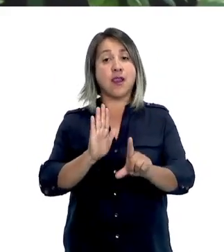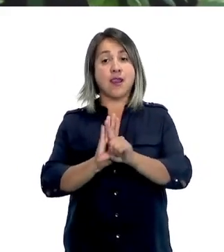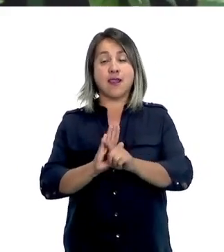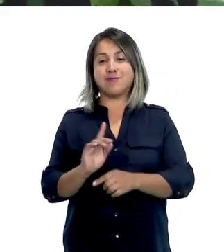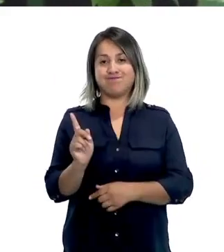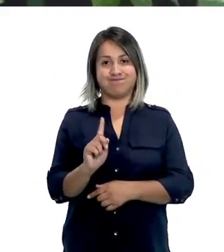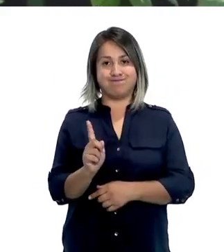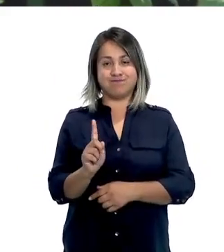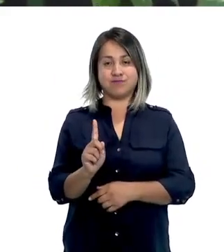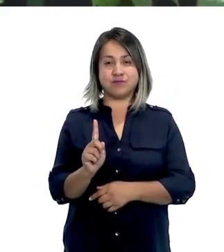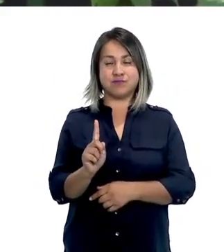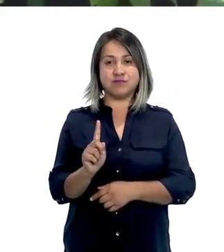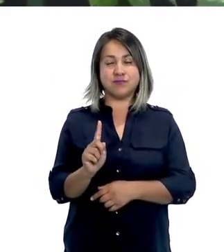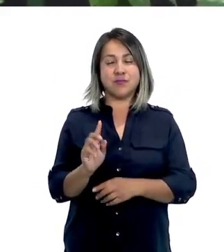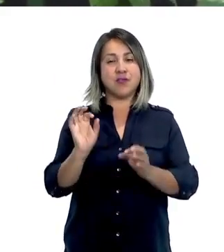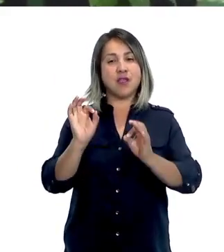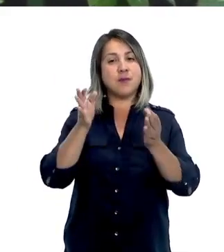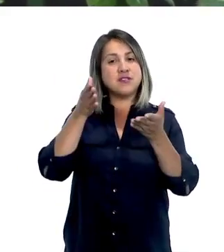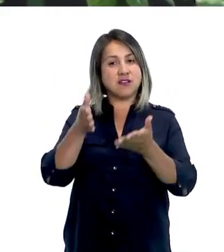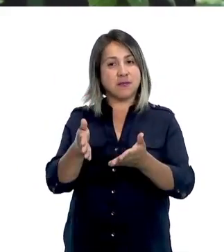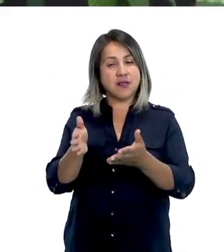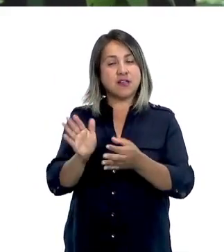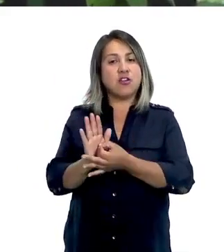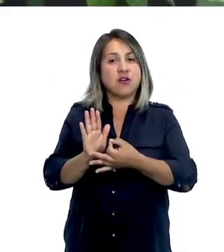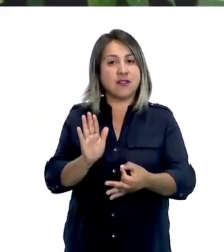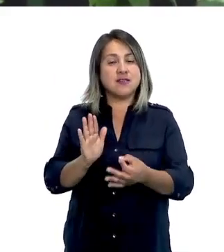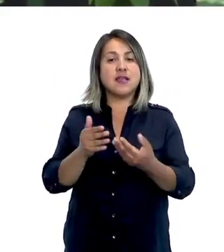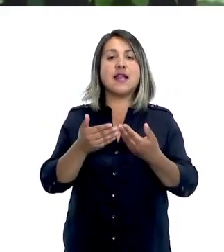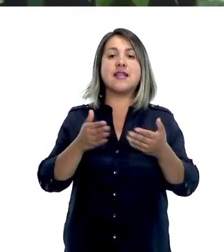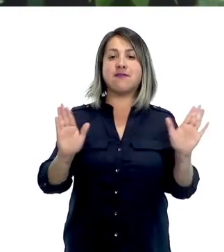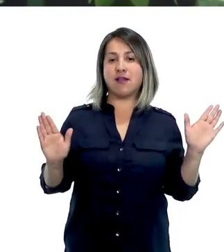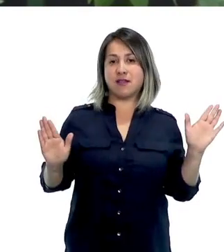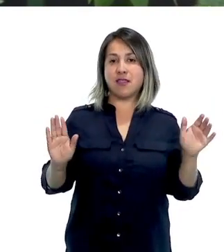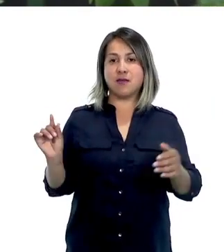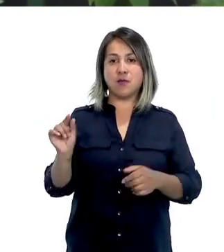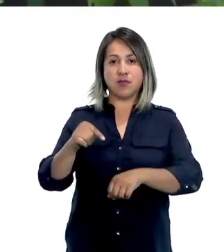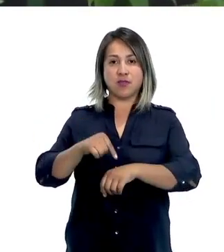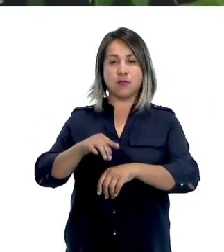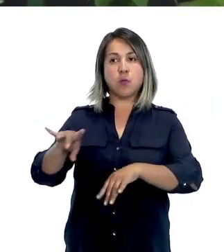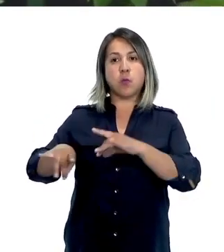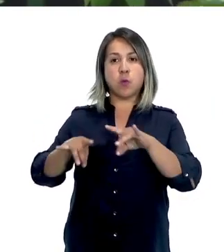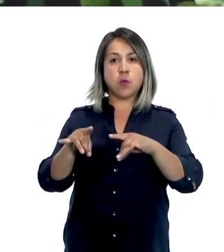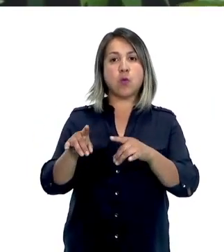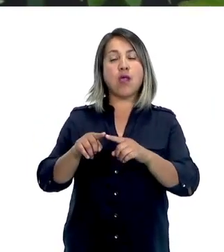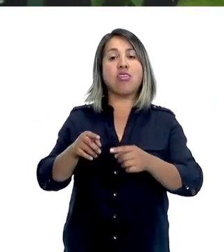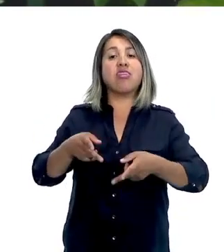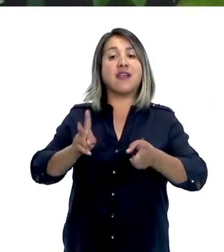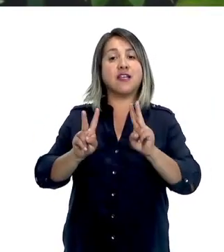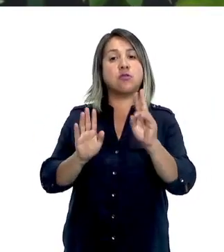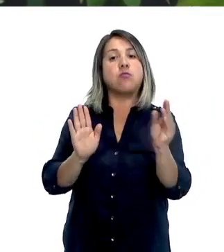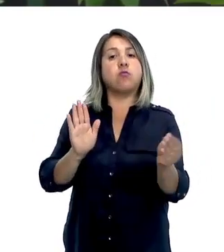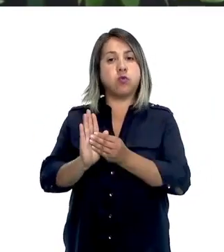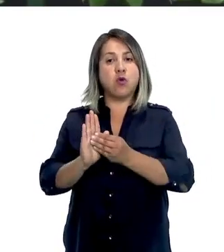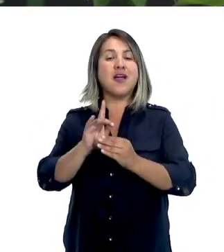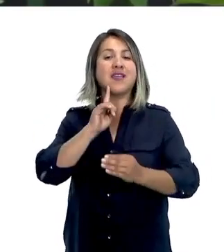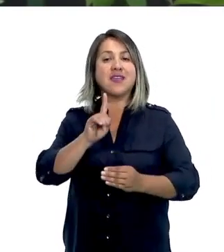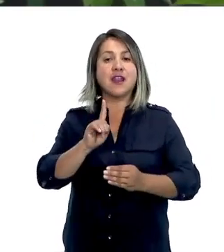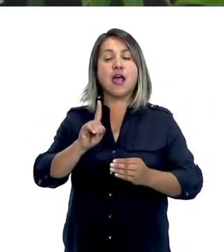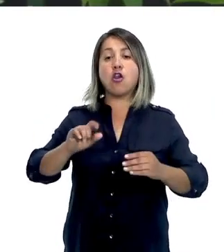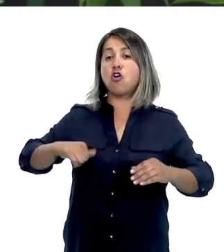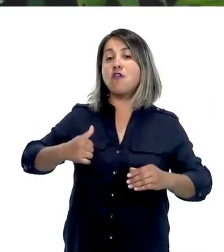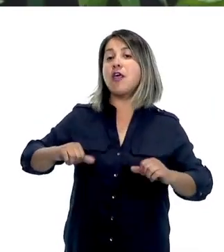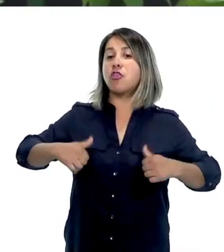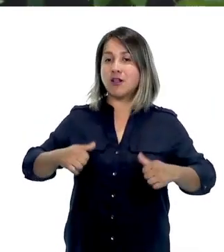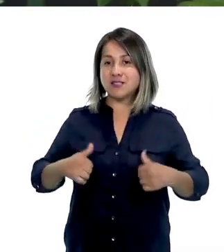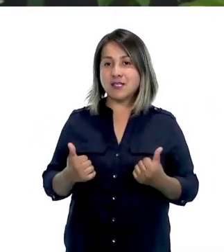puede estar por sobre la Constitución ni la ley. Y particularmente en lo que dice relación con la libertad ambulatoria y con derechos